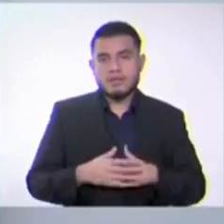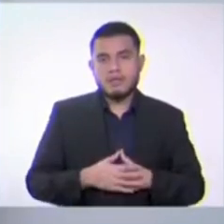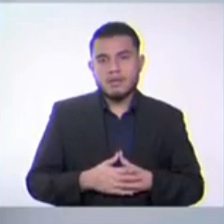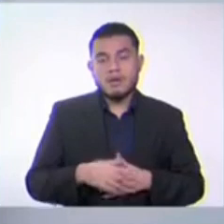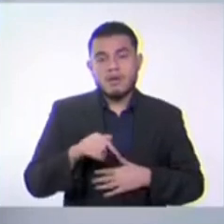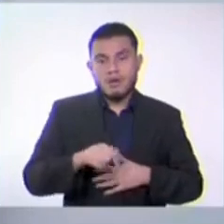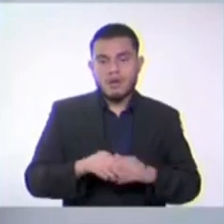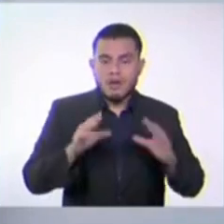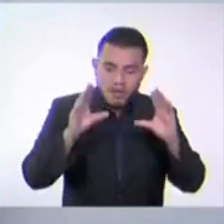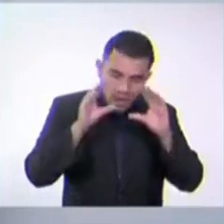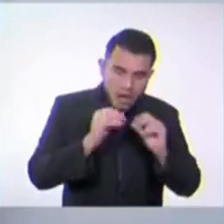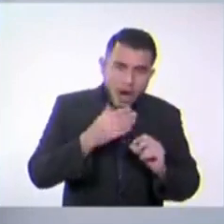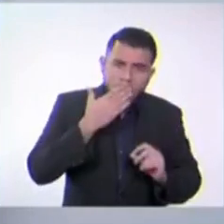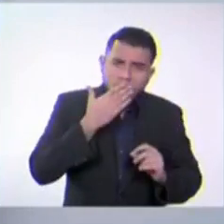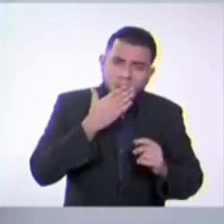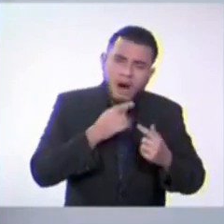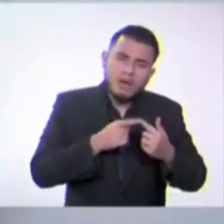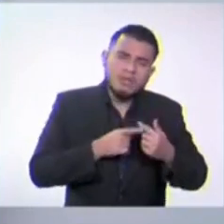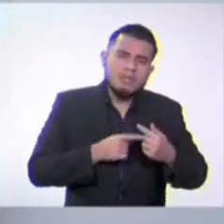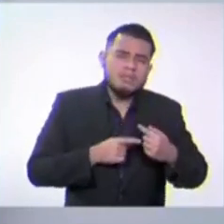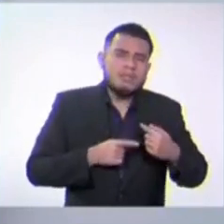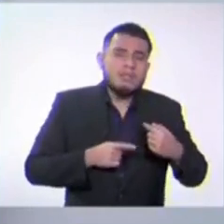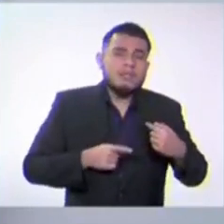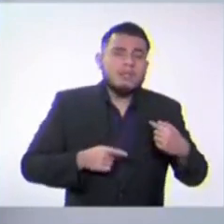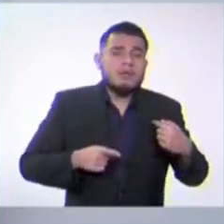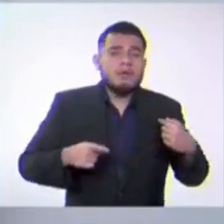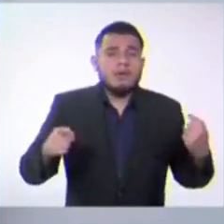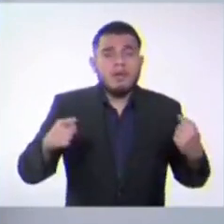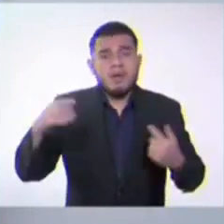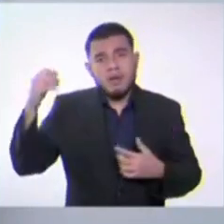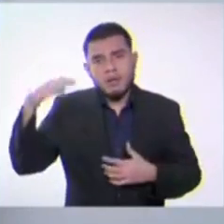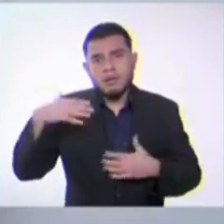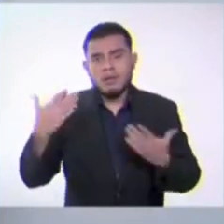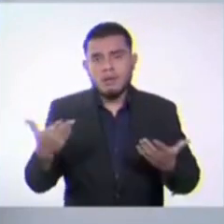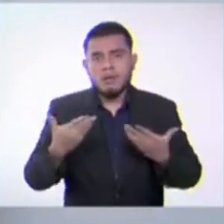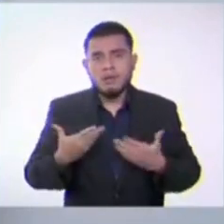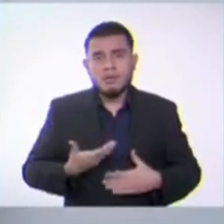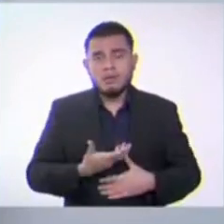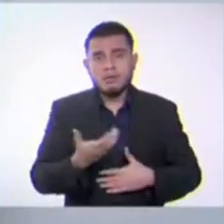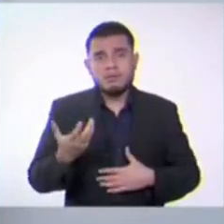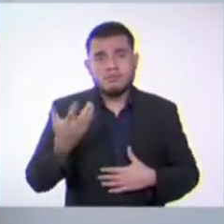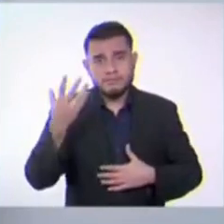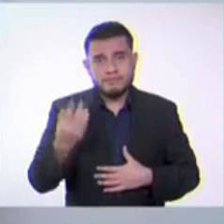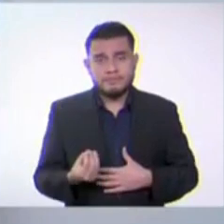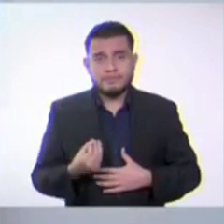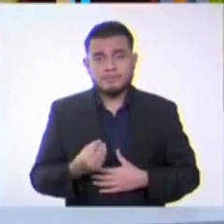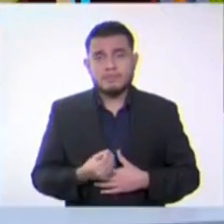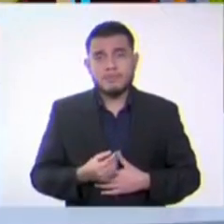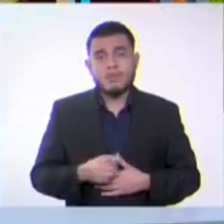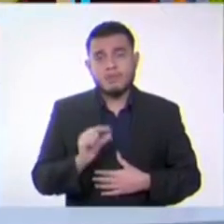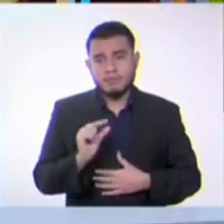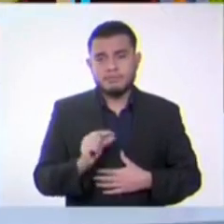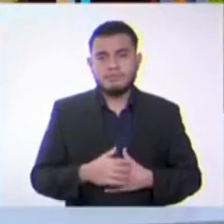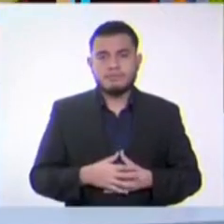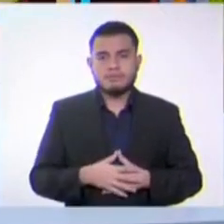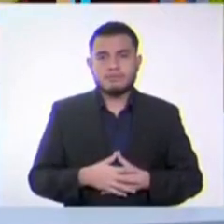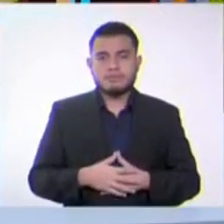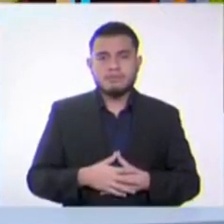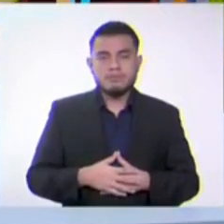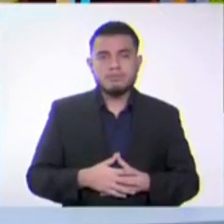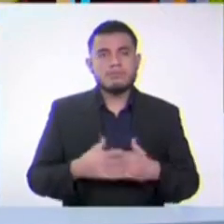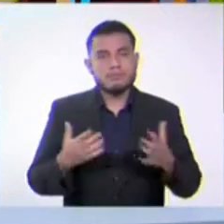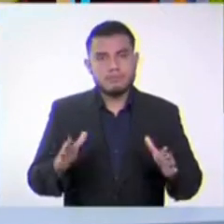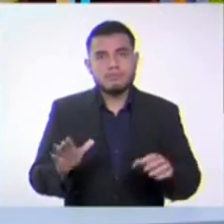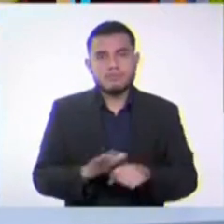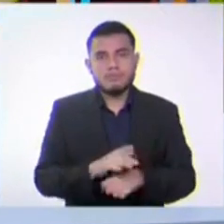las noches son más largas y la cantidad de luz que recibimos en el día es más corta. En conclusión,